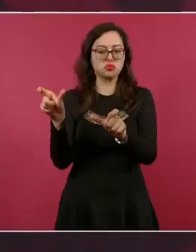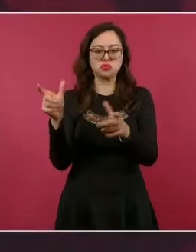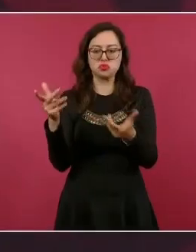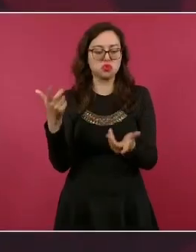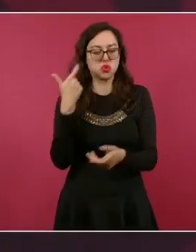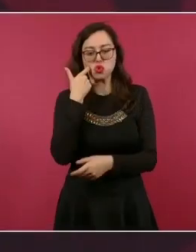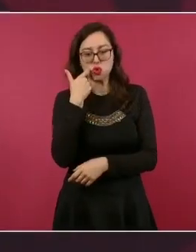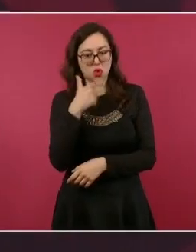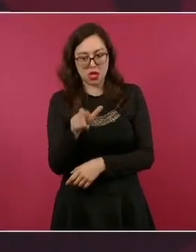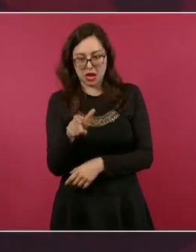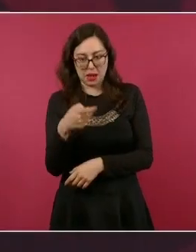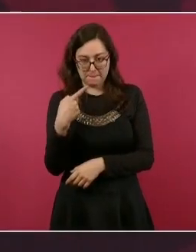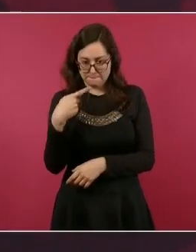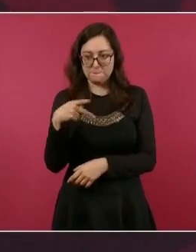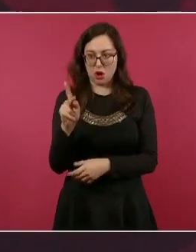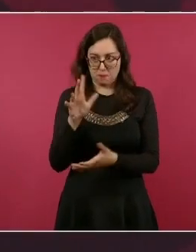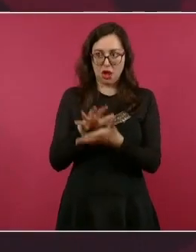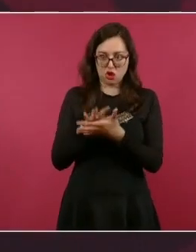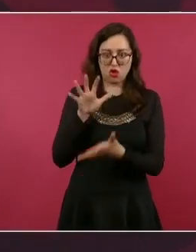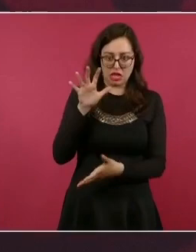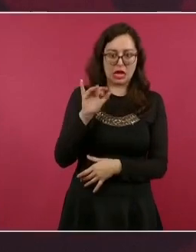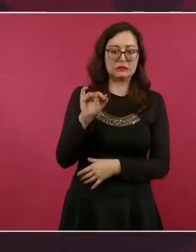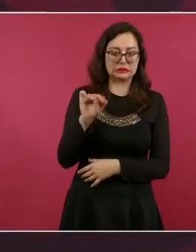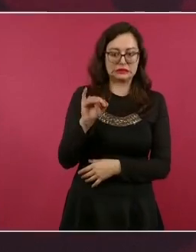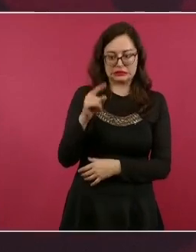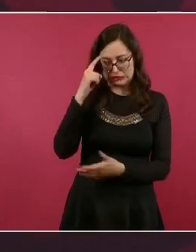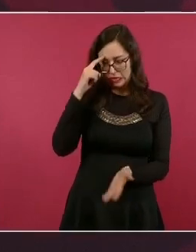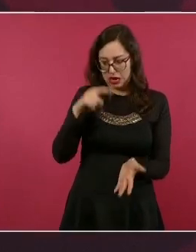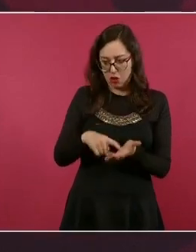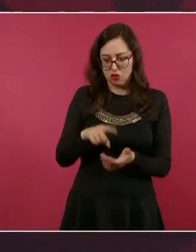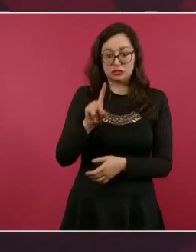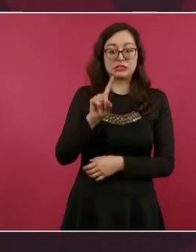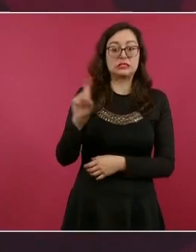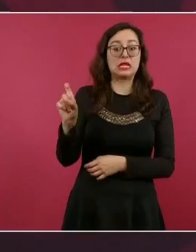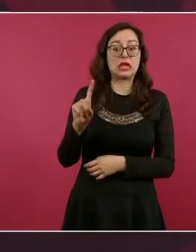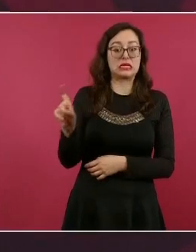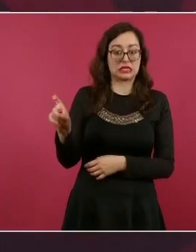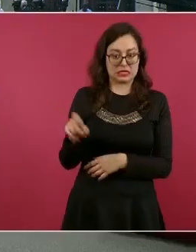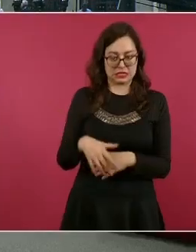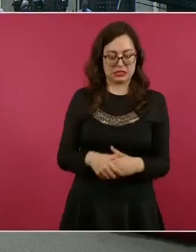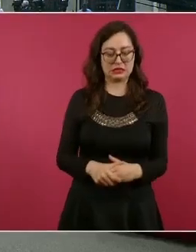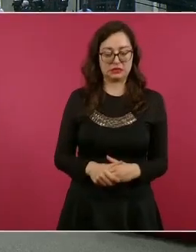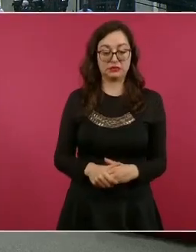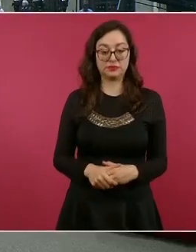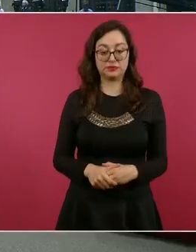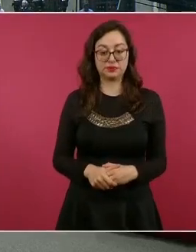personas, y a todos se les está protegiendo.